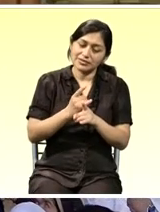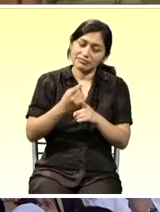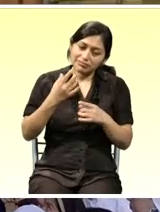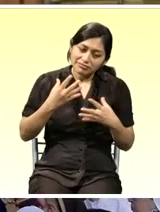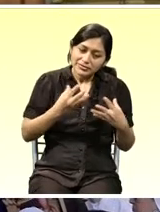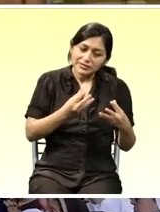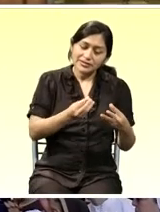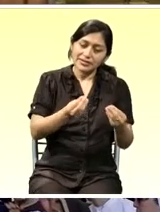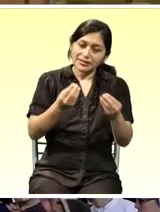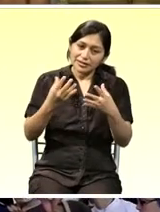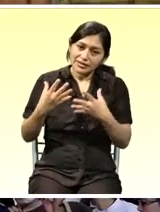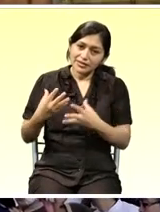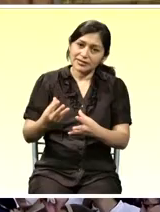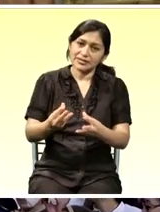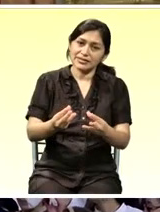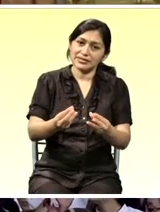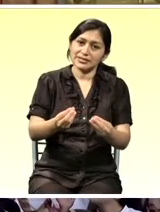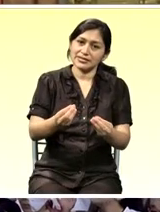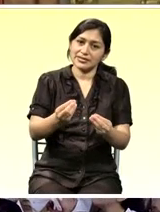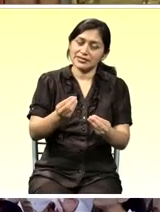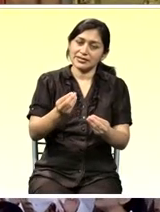Siempre haya